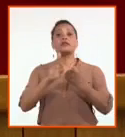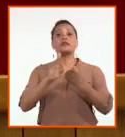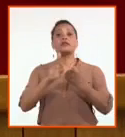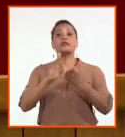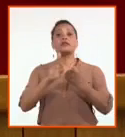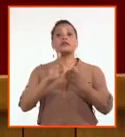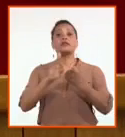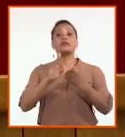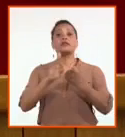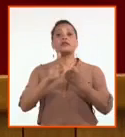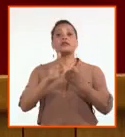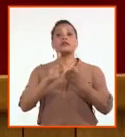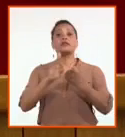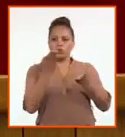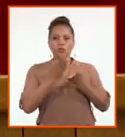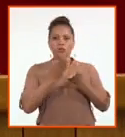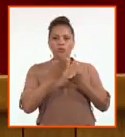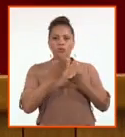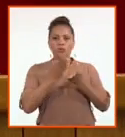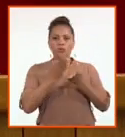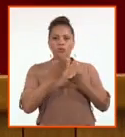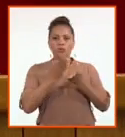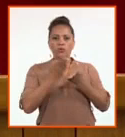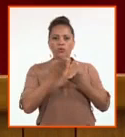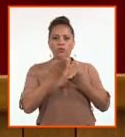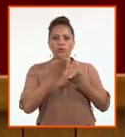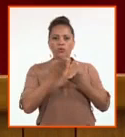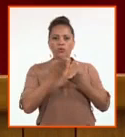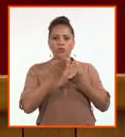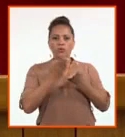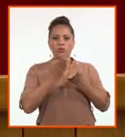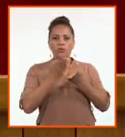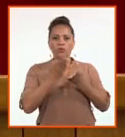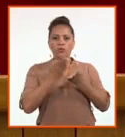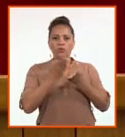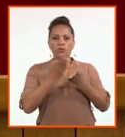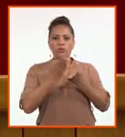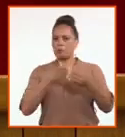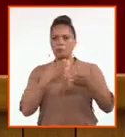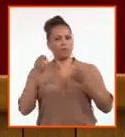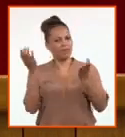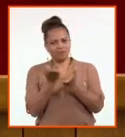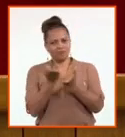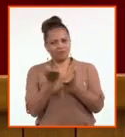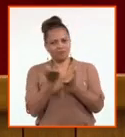madrugadas entre dos congresos y lo más importante,